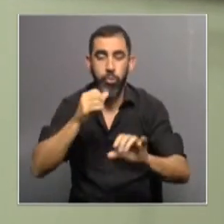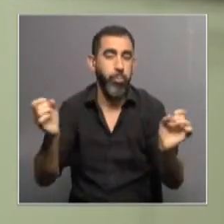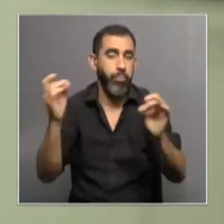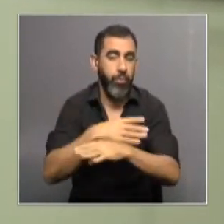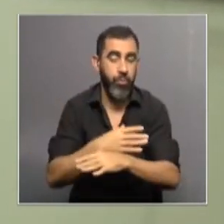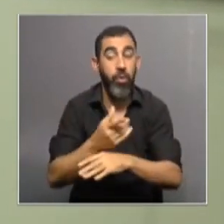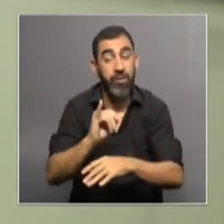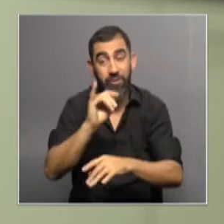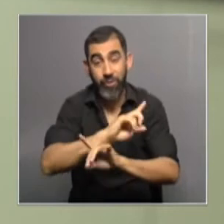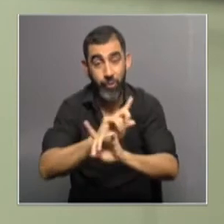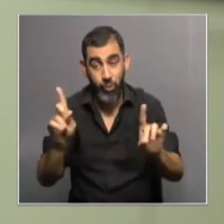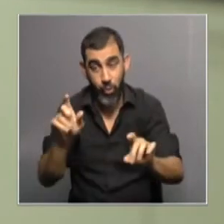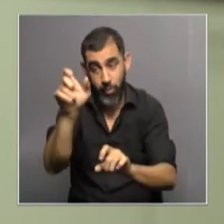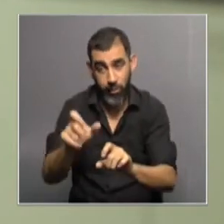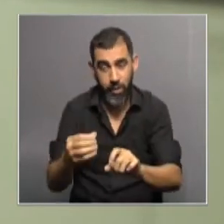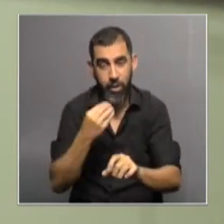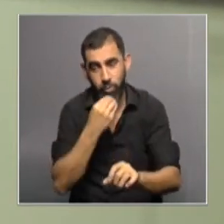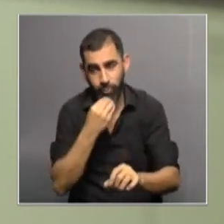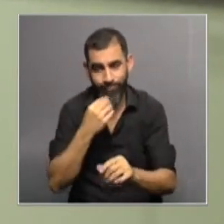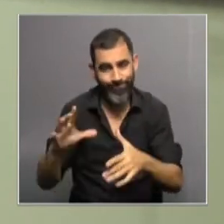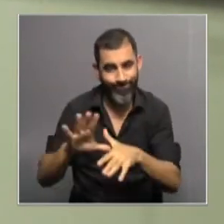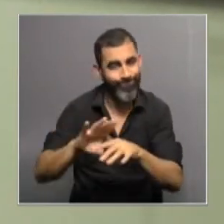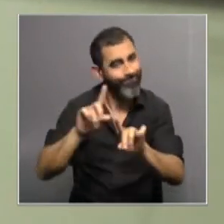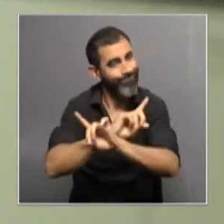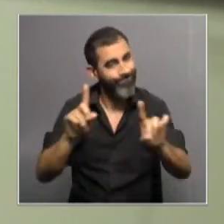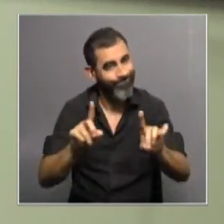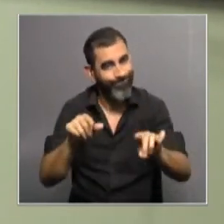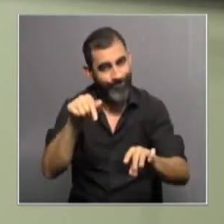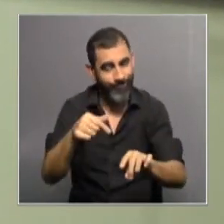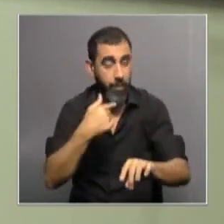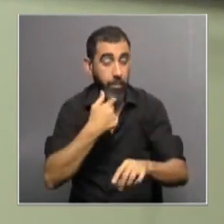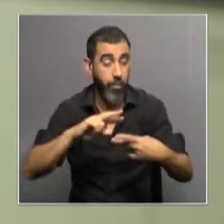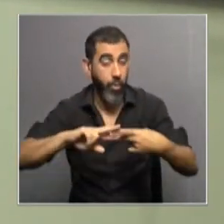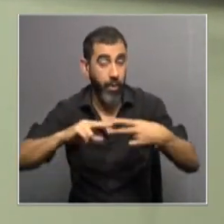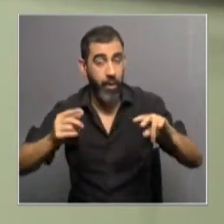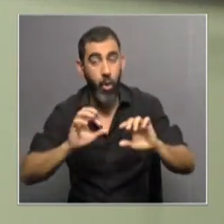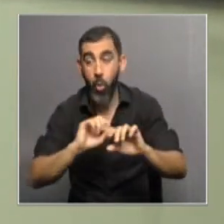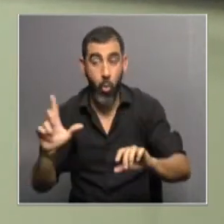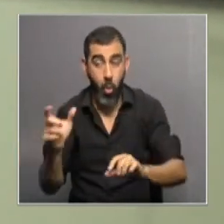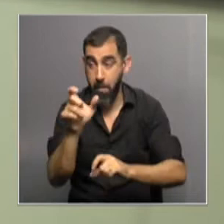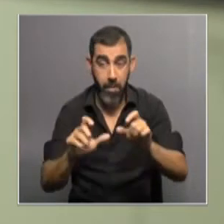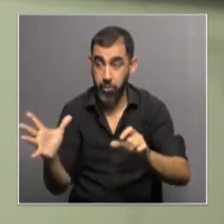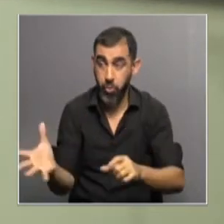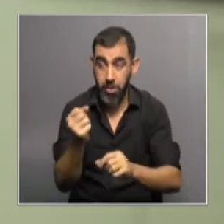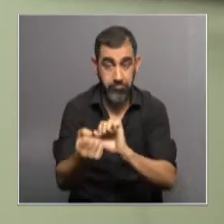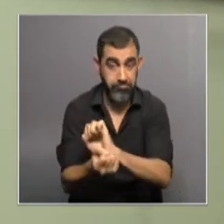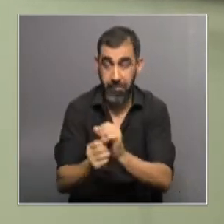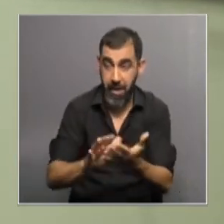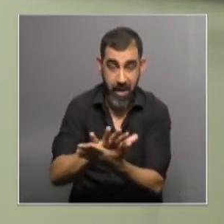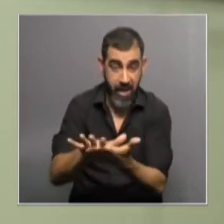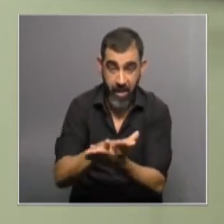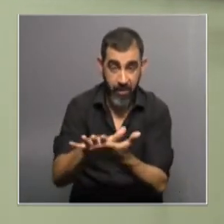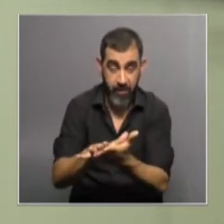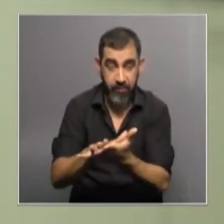de lo contrario si esos sospechosos no coinciden con ese perfil genético o no hay sospechosos en ese caso